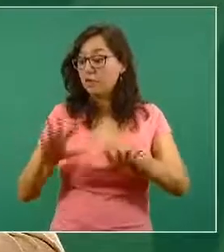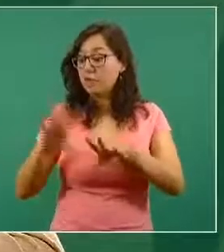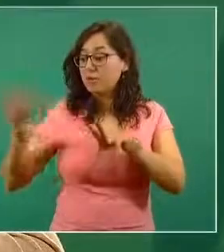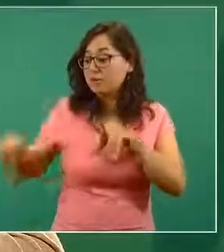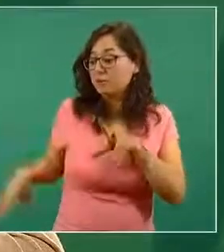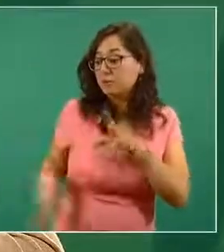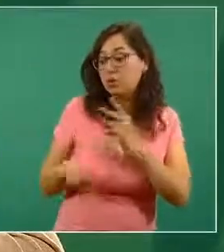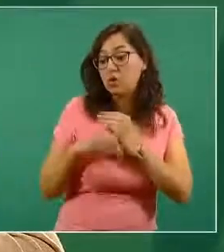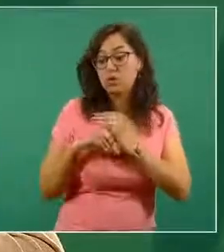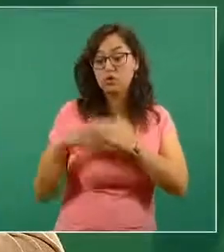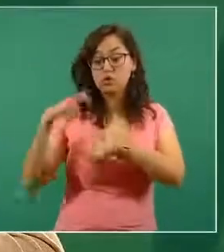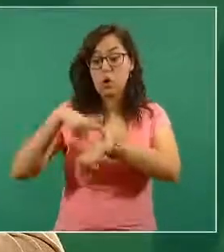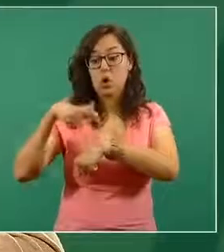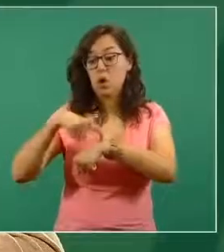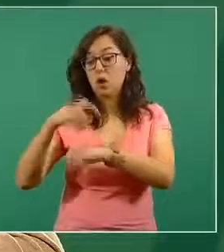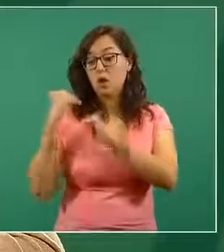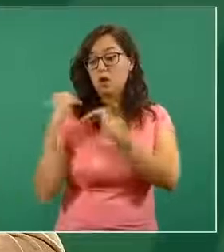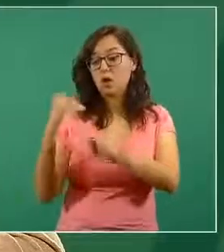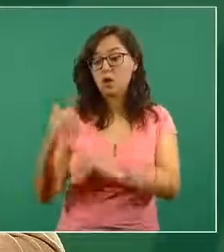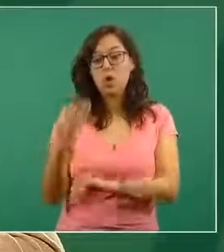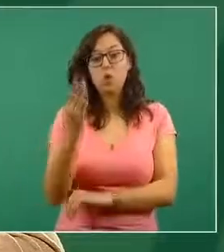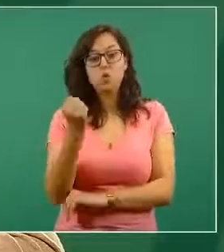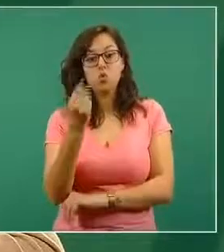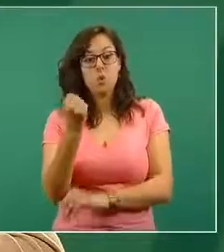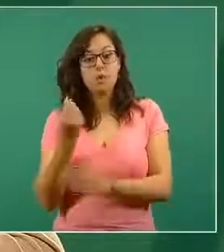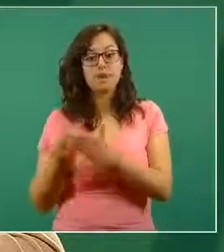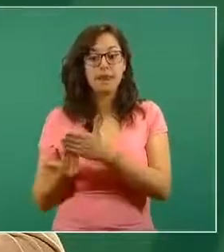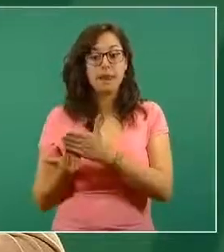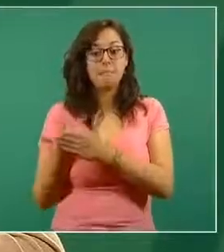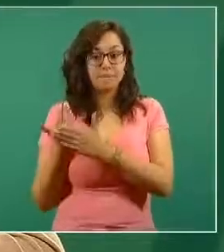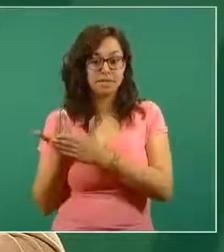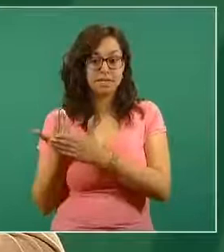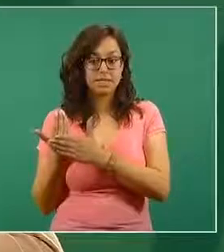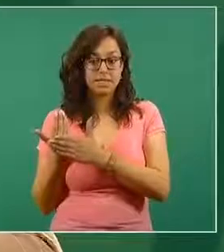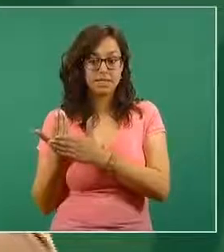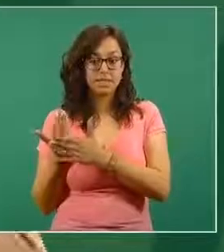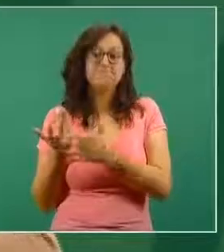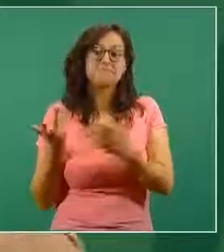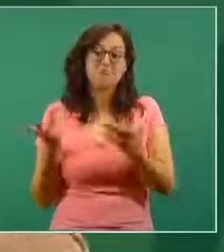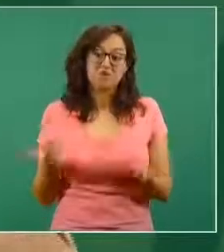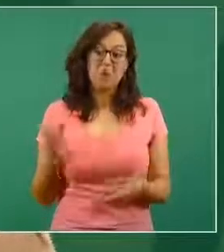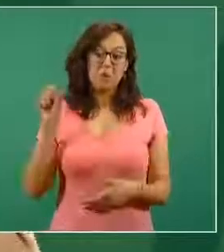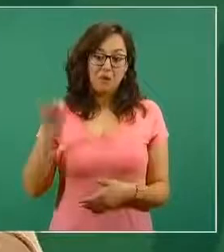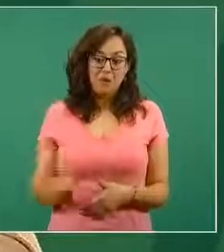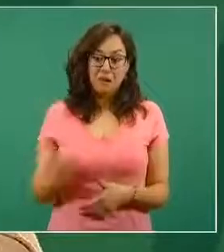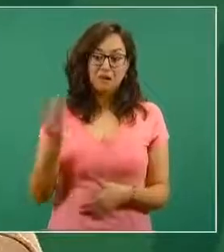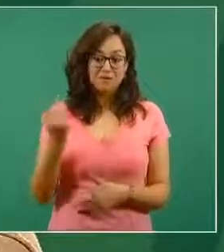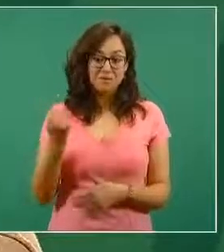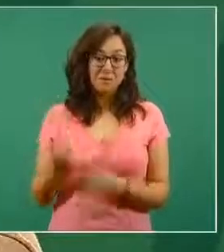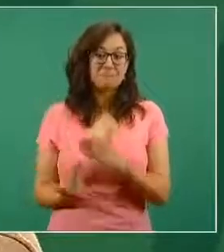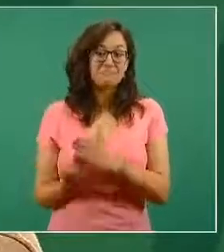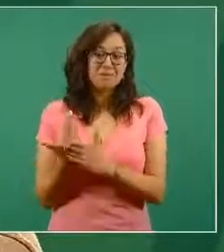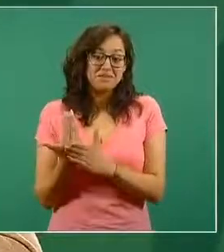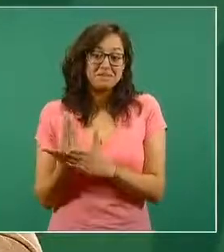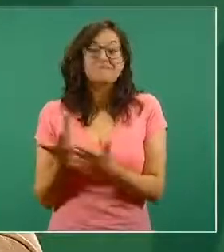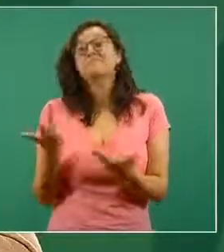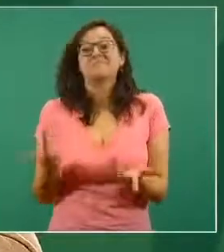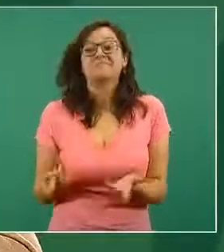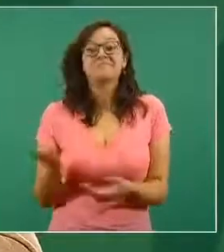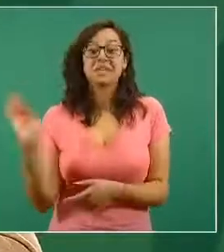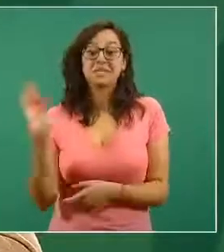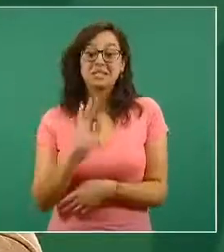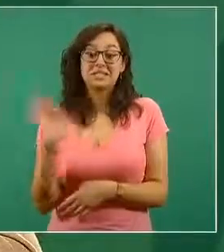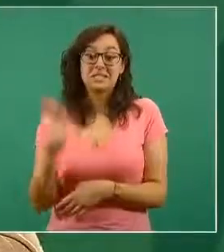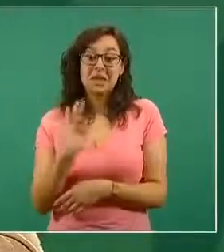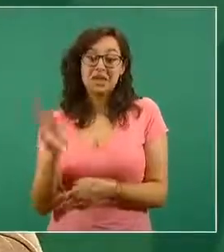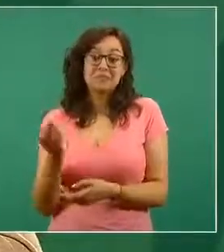actualmente de nuestro sistema de vigilancia es a las 9 de la mañana, entonces con esto inclusive la variación podría ser de los datos aún mayor